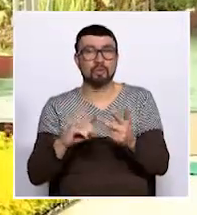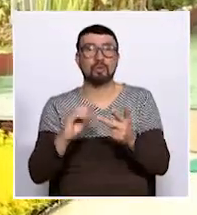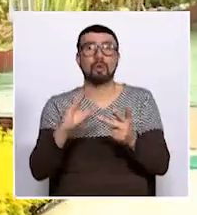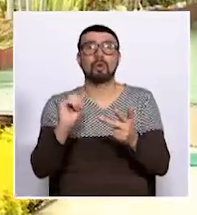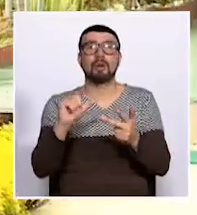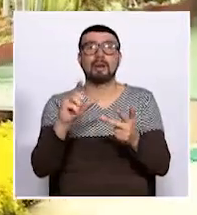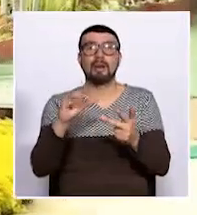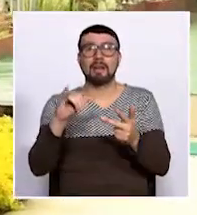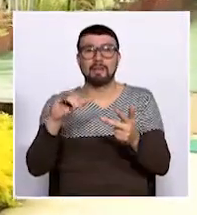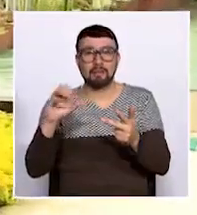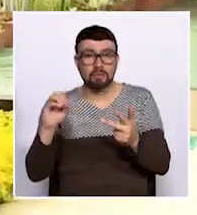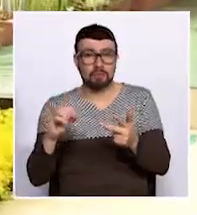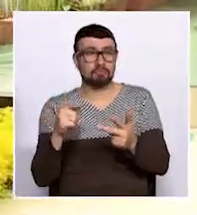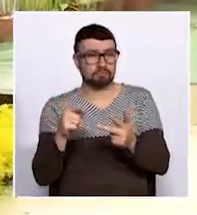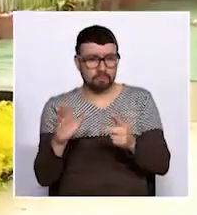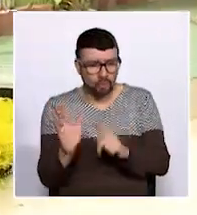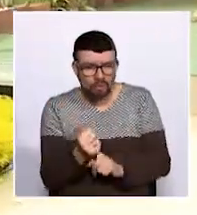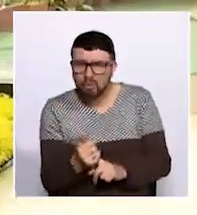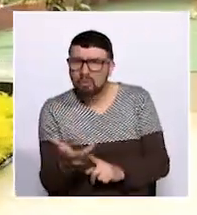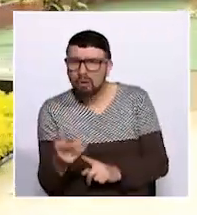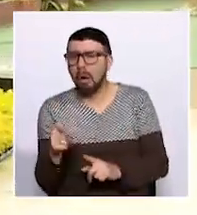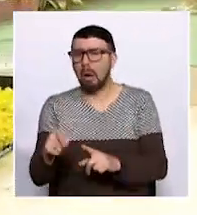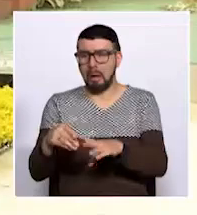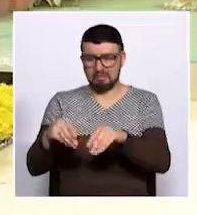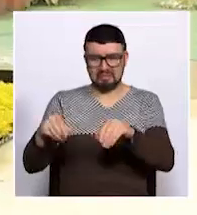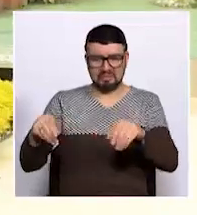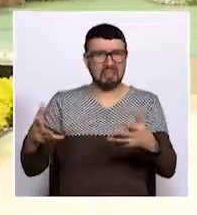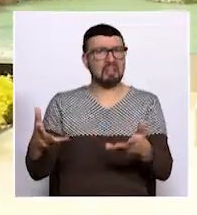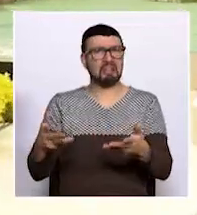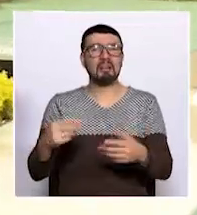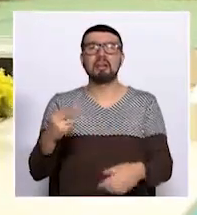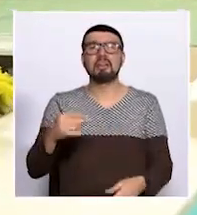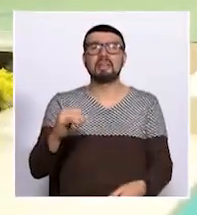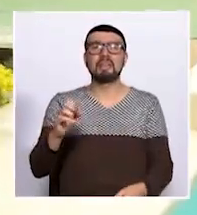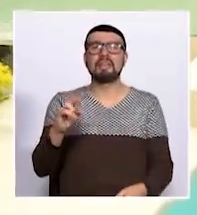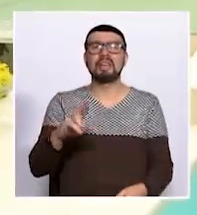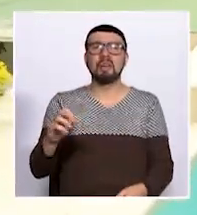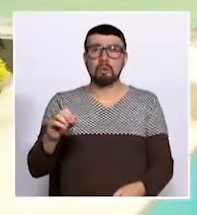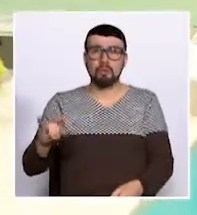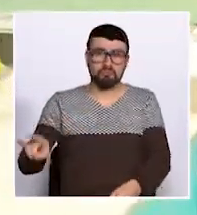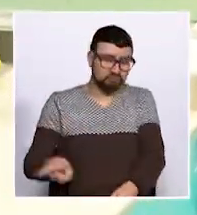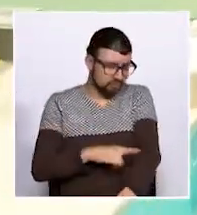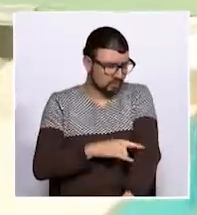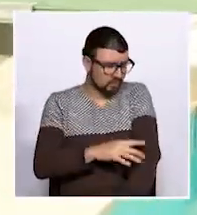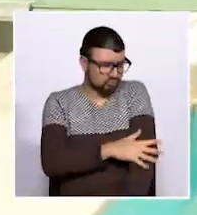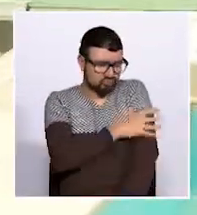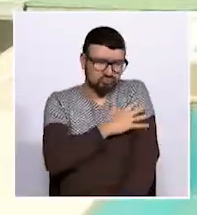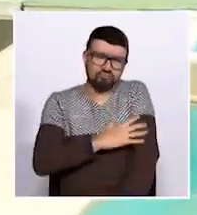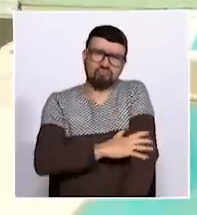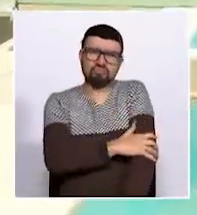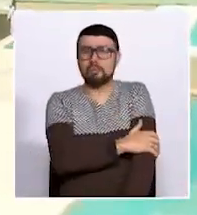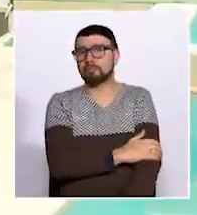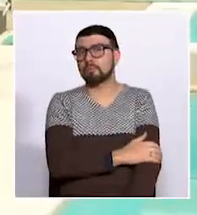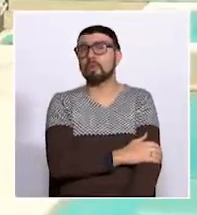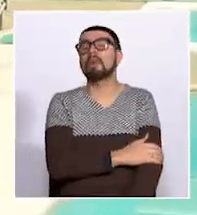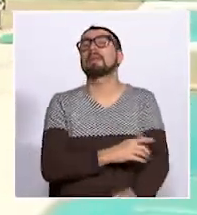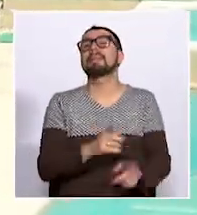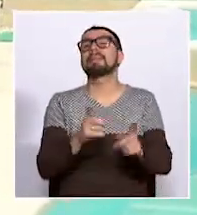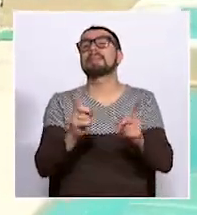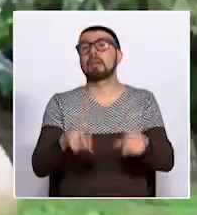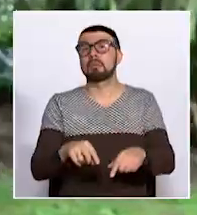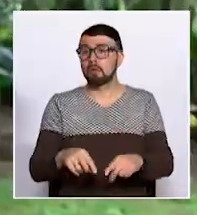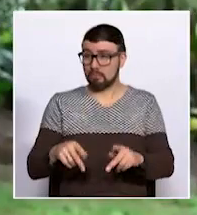tierra, ¿sí? Encontramos el hierro. ¿Qué nos ayuda también? Que las personas cuando se les aplica la